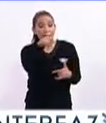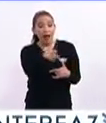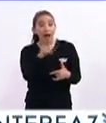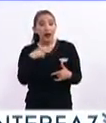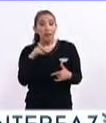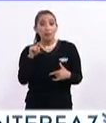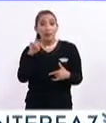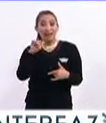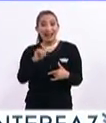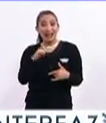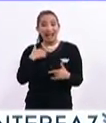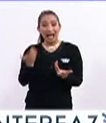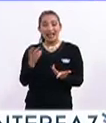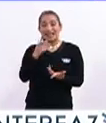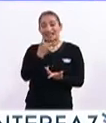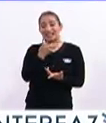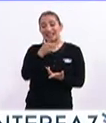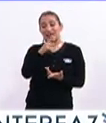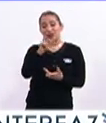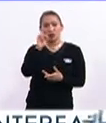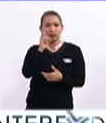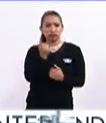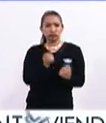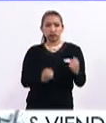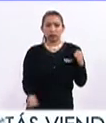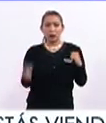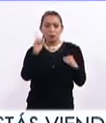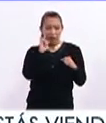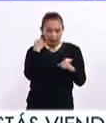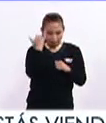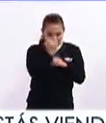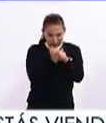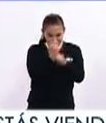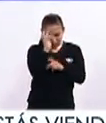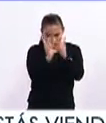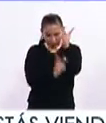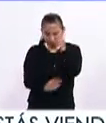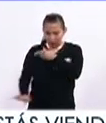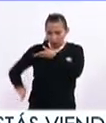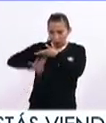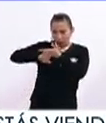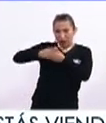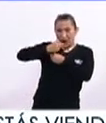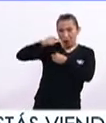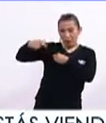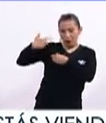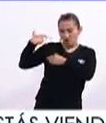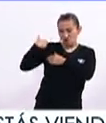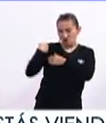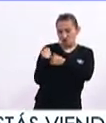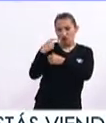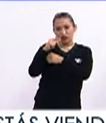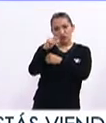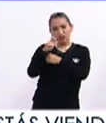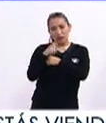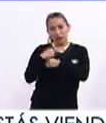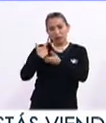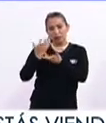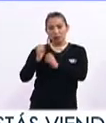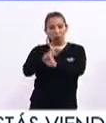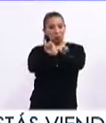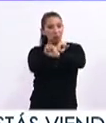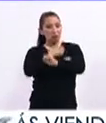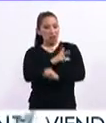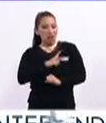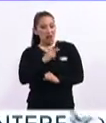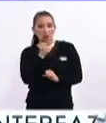Pamela Isley, Hiedra Venenosa, una prestigiosa botánica que fue atacada por un científico que le inyectó toxinas y la hizo inmune a